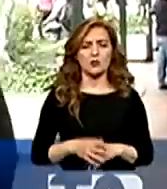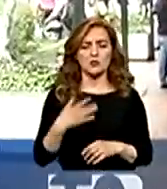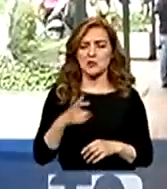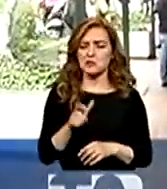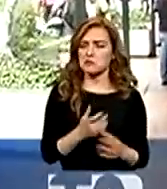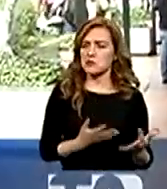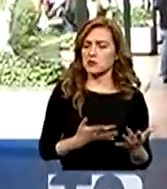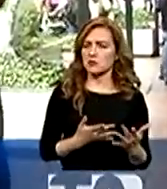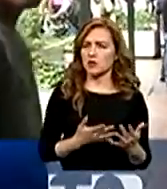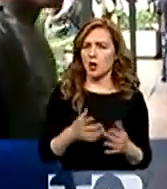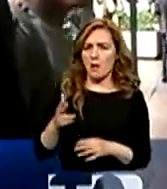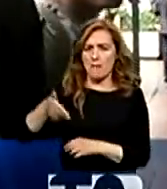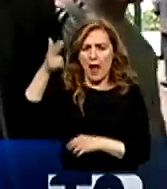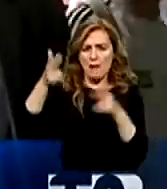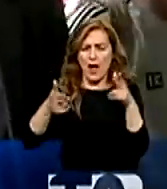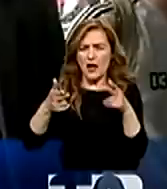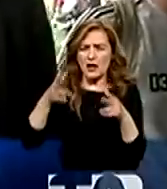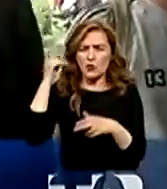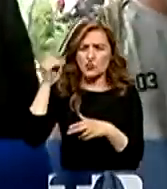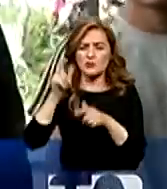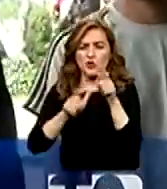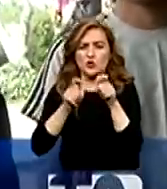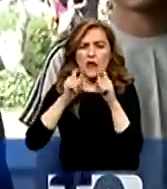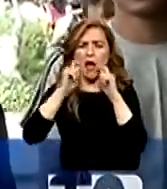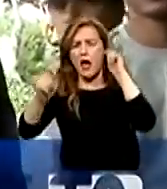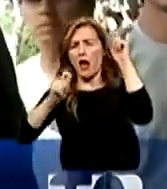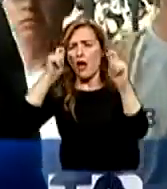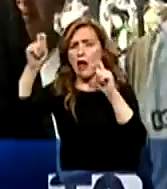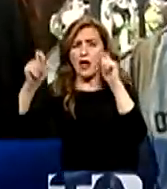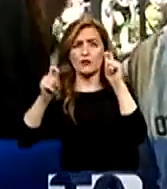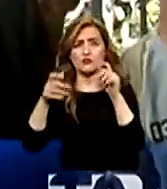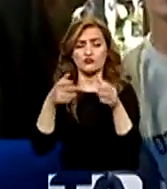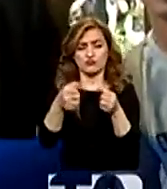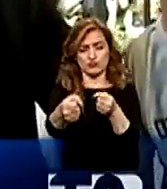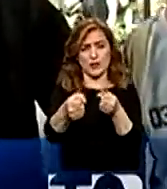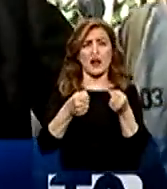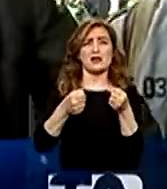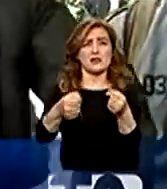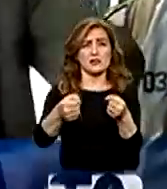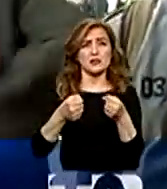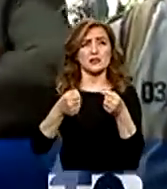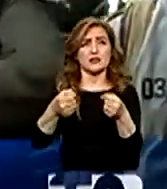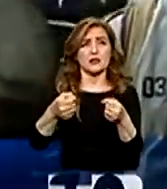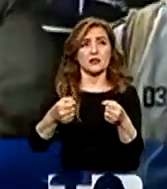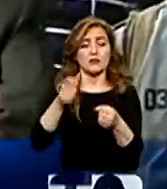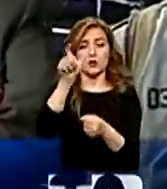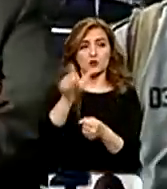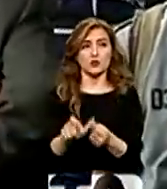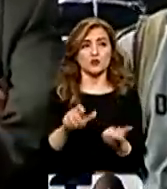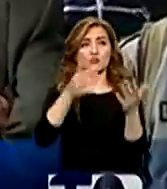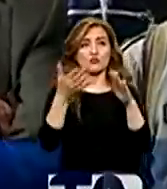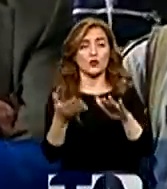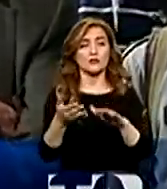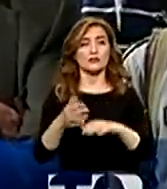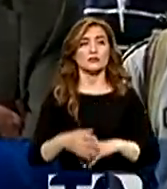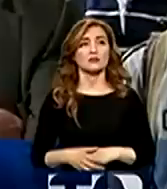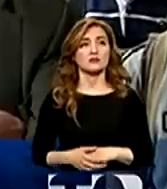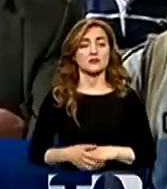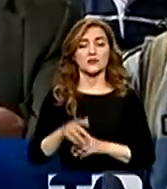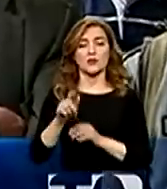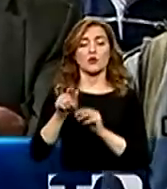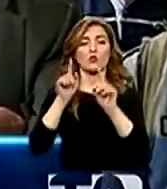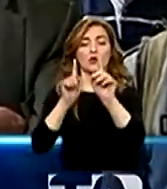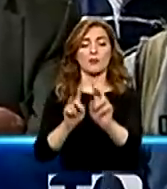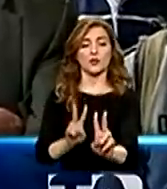Previo a esto escuchaba que la gente gritaba ya y había habido un forcejeo entre el oroxiso y una de las personas que